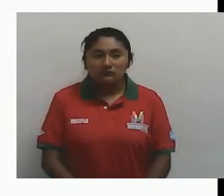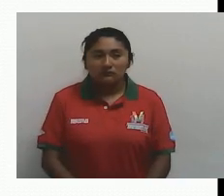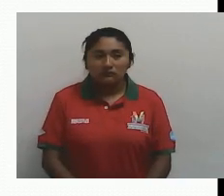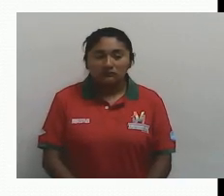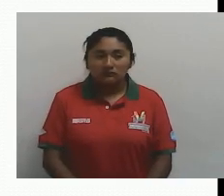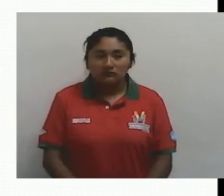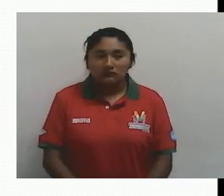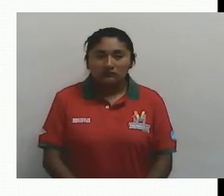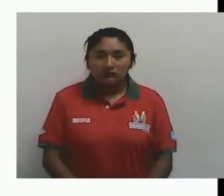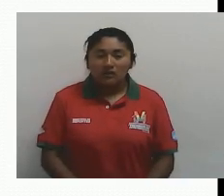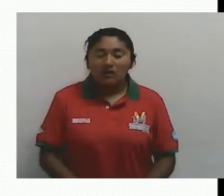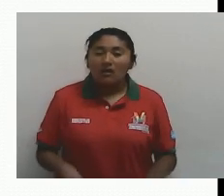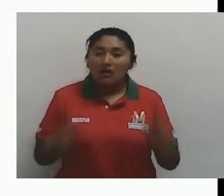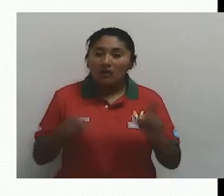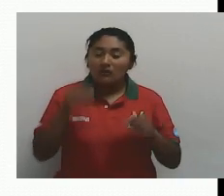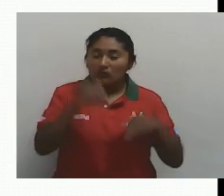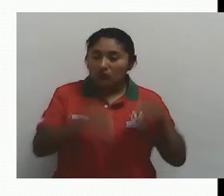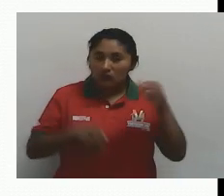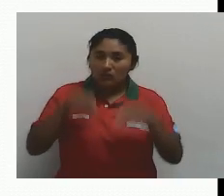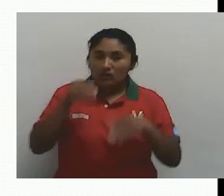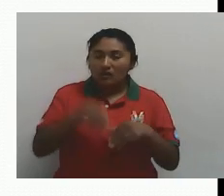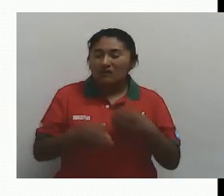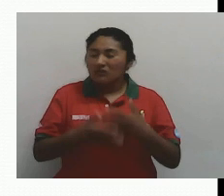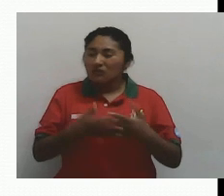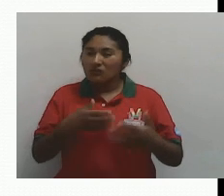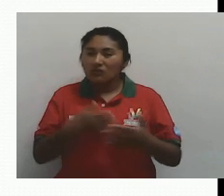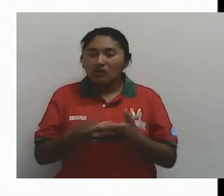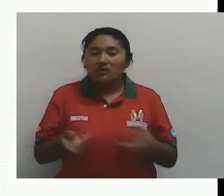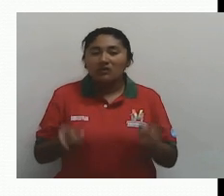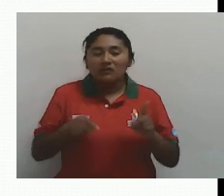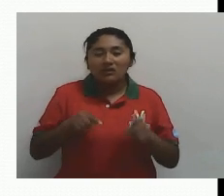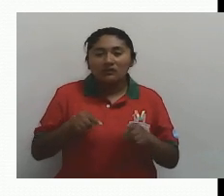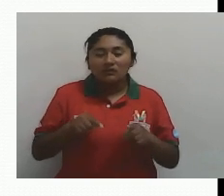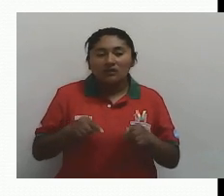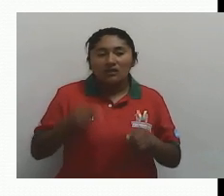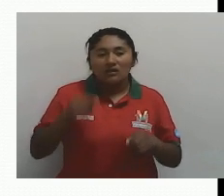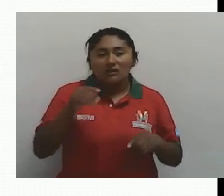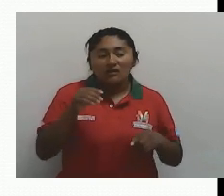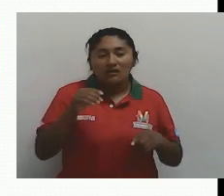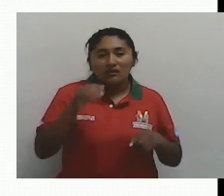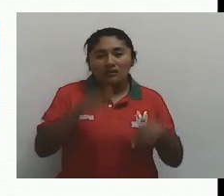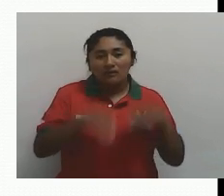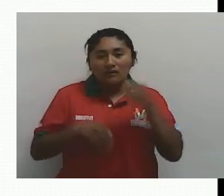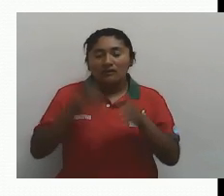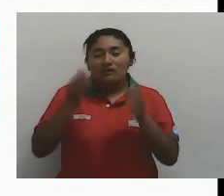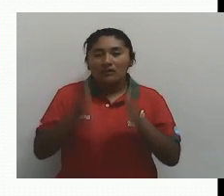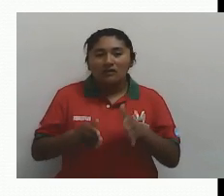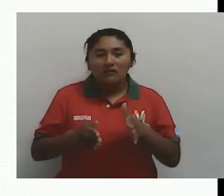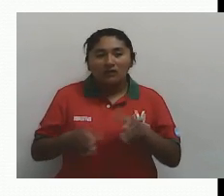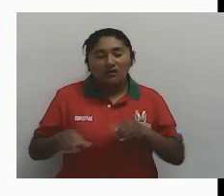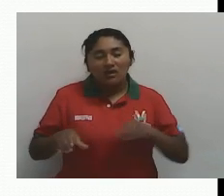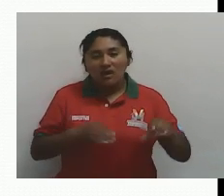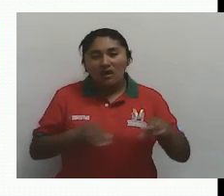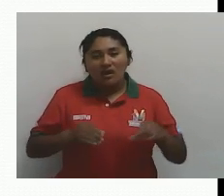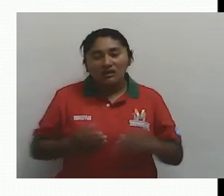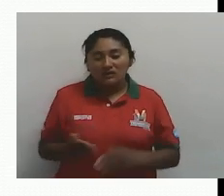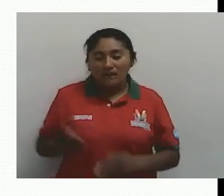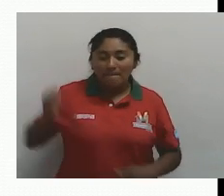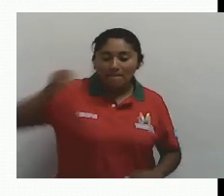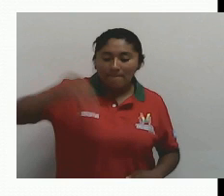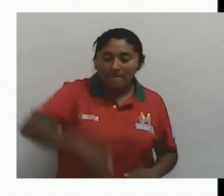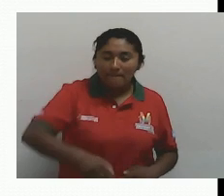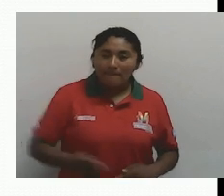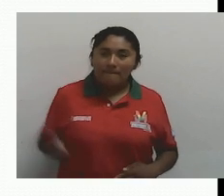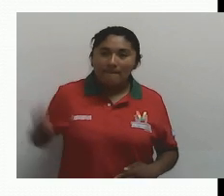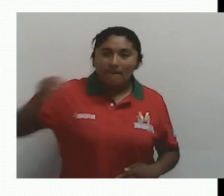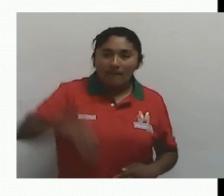no importa si el nadador hace una brazada, hace brazada doble, si solo hace patada. Lo